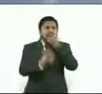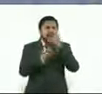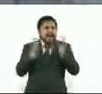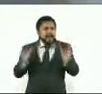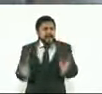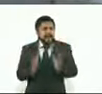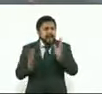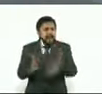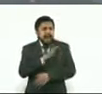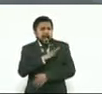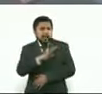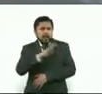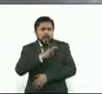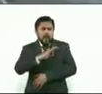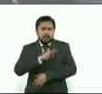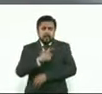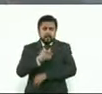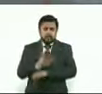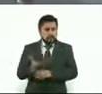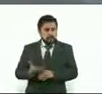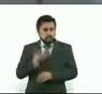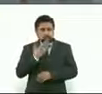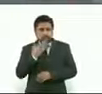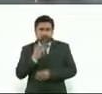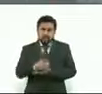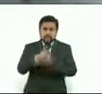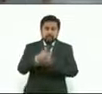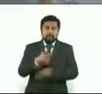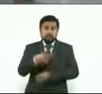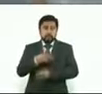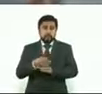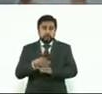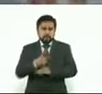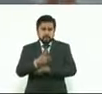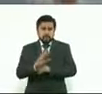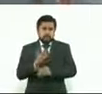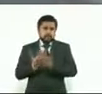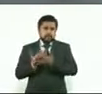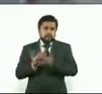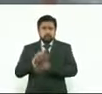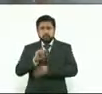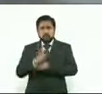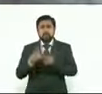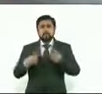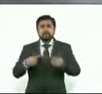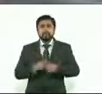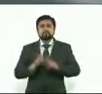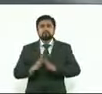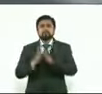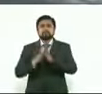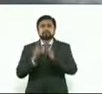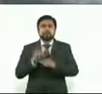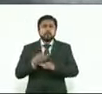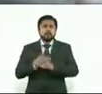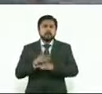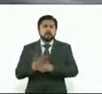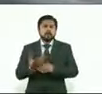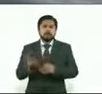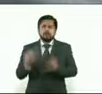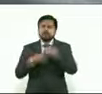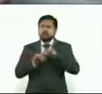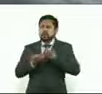el participante africano. Y a la espera también, bueno, del resto de los competidores. Y ya hablábamos de lo que es el ambiente acá en Paso de la